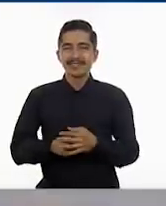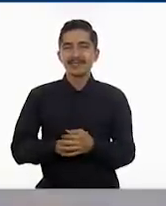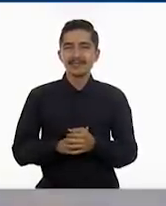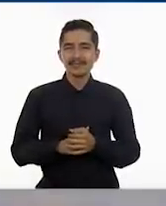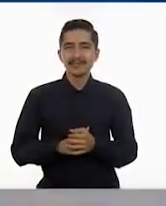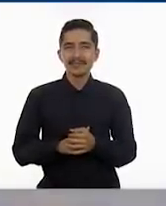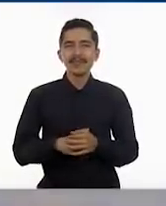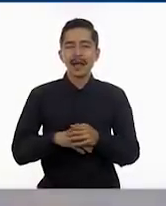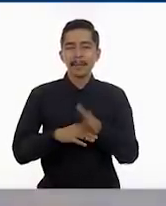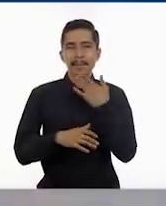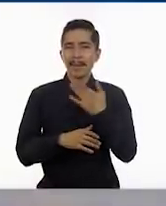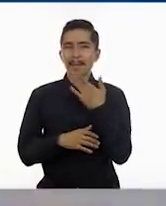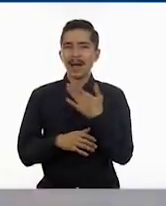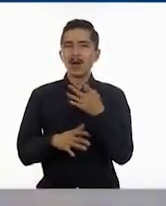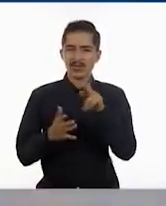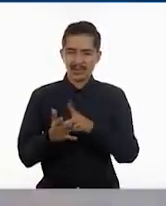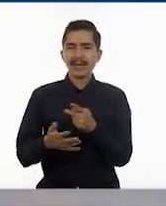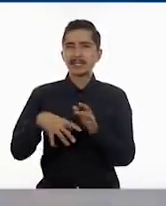Muy bien, muy bien.